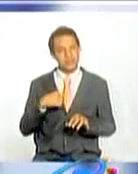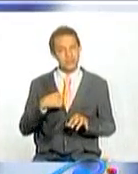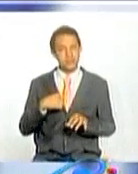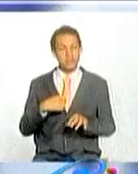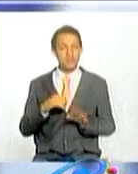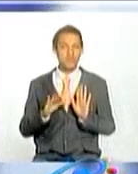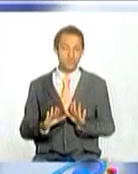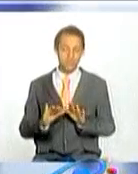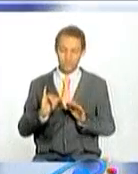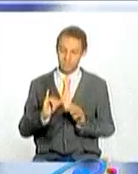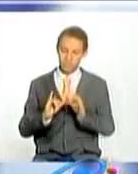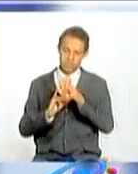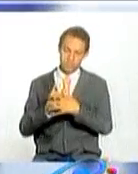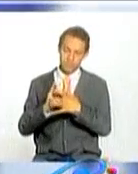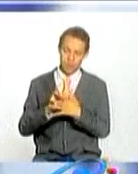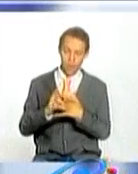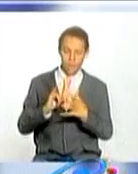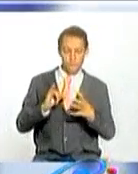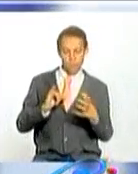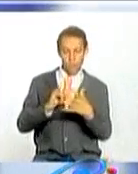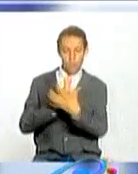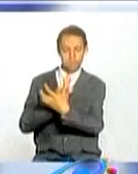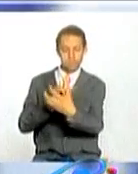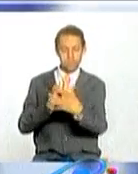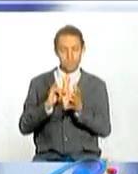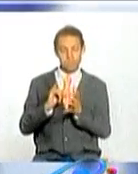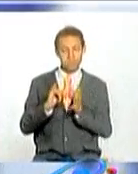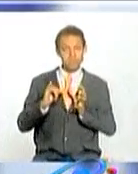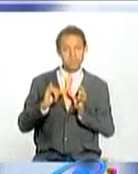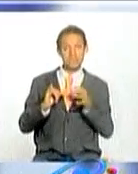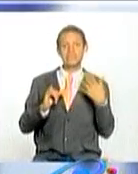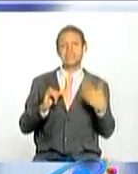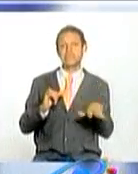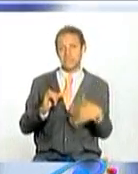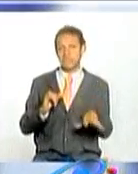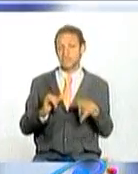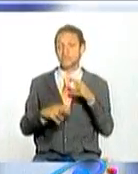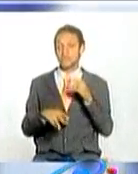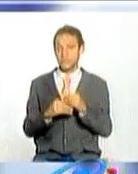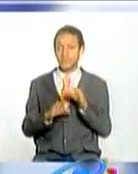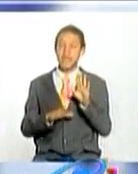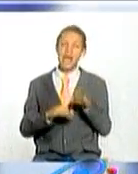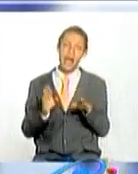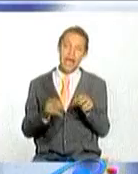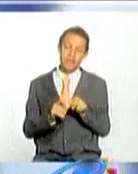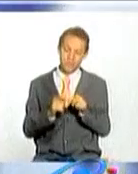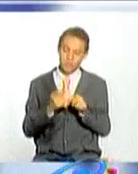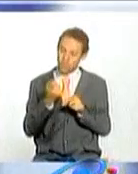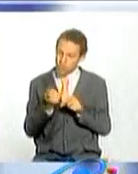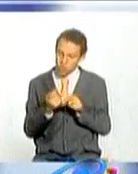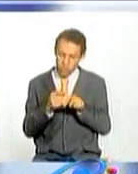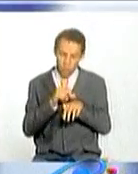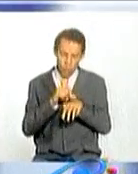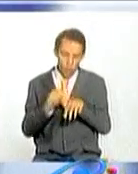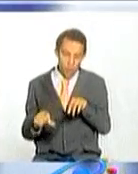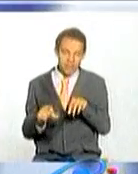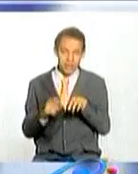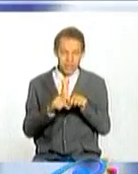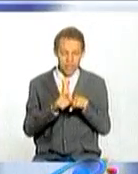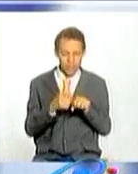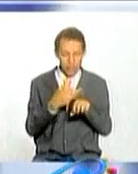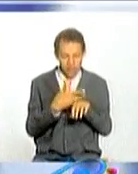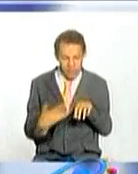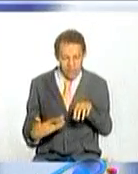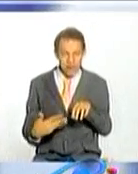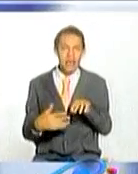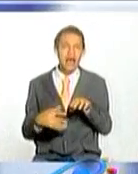pélvica inflamatoria, cuando en otros casos puede ser solamente la ruptura de un folículo y ese líquido libre se va alojado.